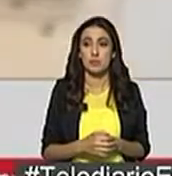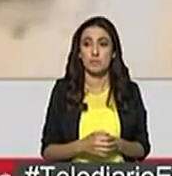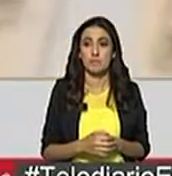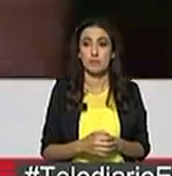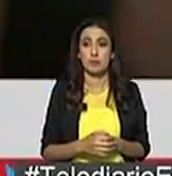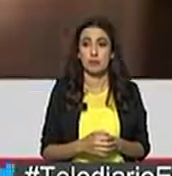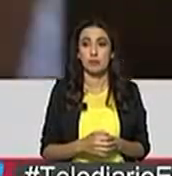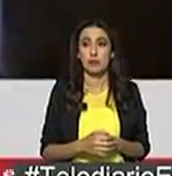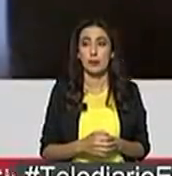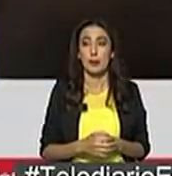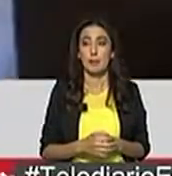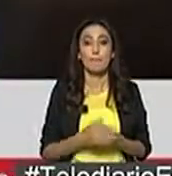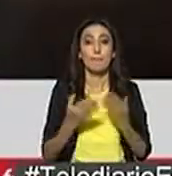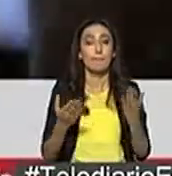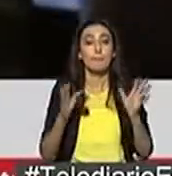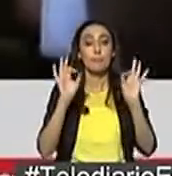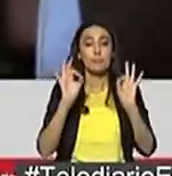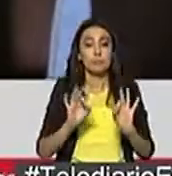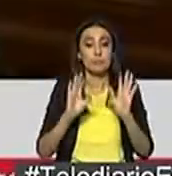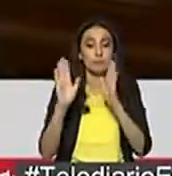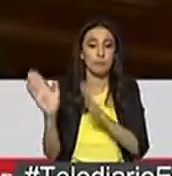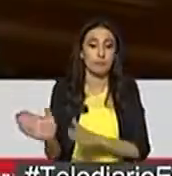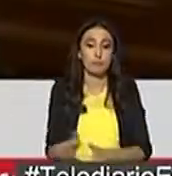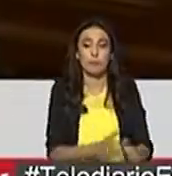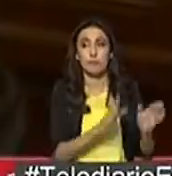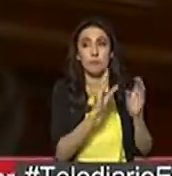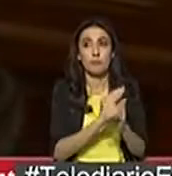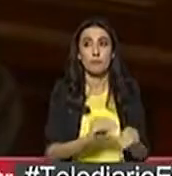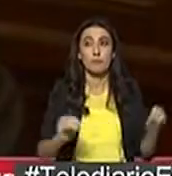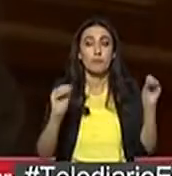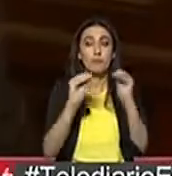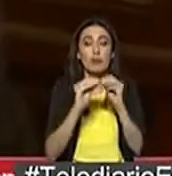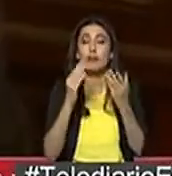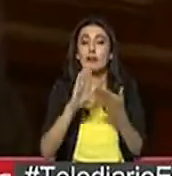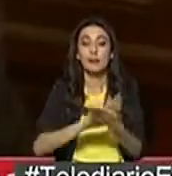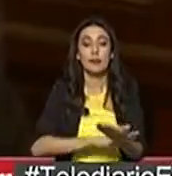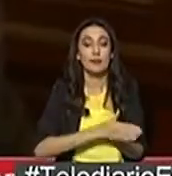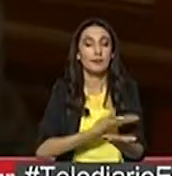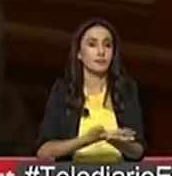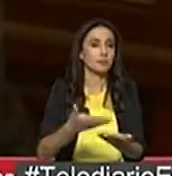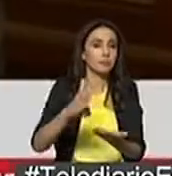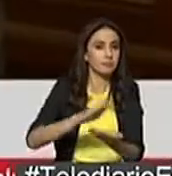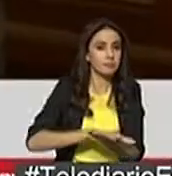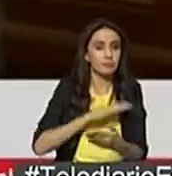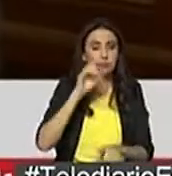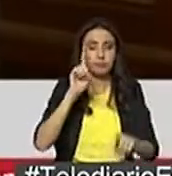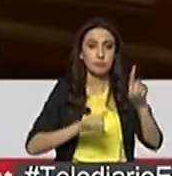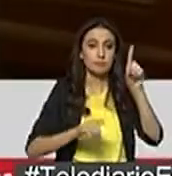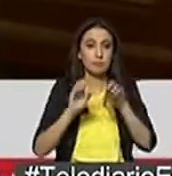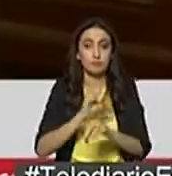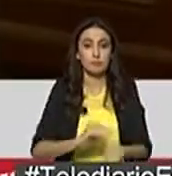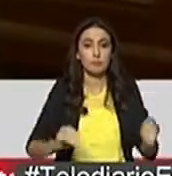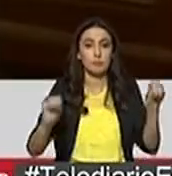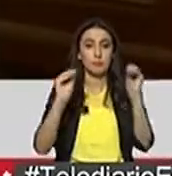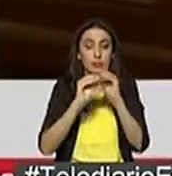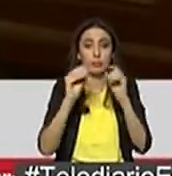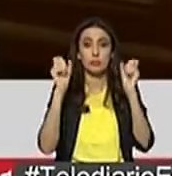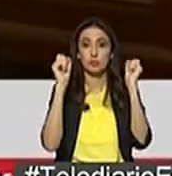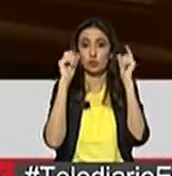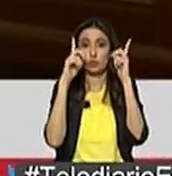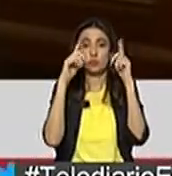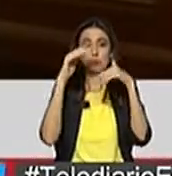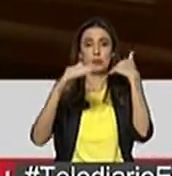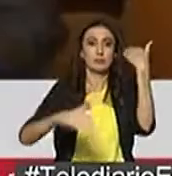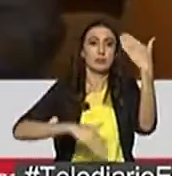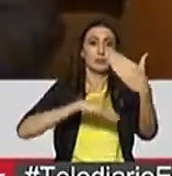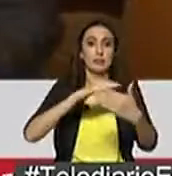Me llamo Pablo Carrión Durán, yo interpreto el bandoneón. Bien, dentro del show habrá, claro, sorpresas, la música cuencana no